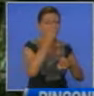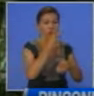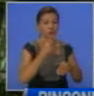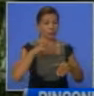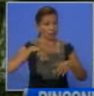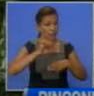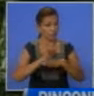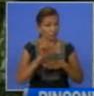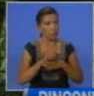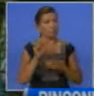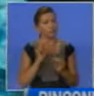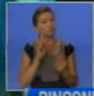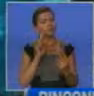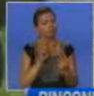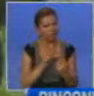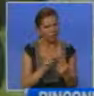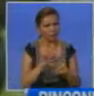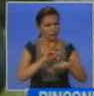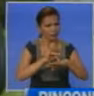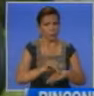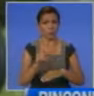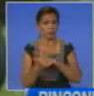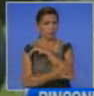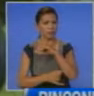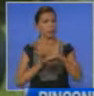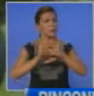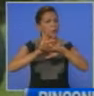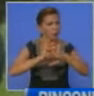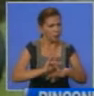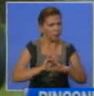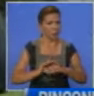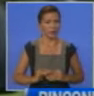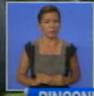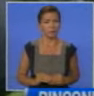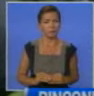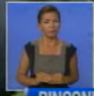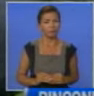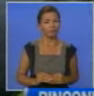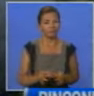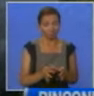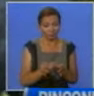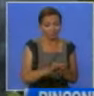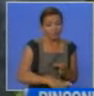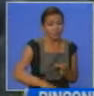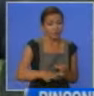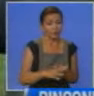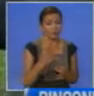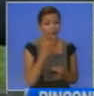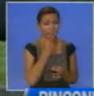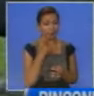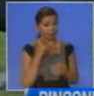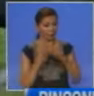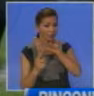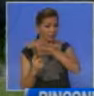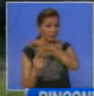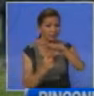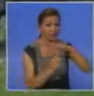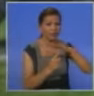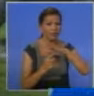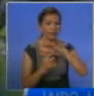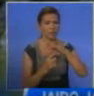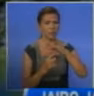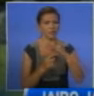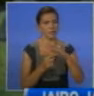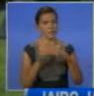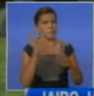escala nacional e internacional. Y precisamente la riqueza natural del cantón está expresada en este parque temático, donde la